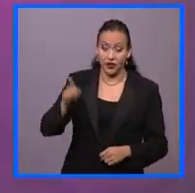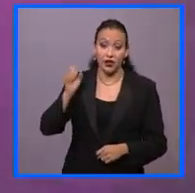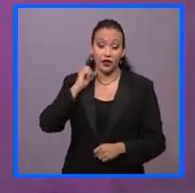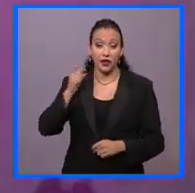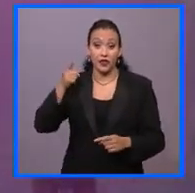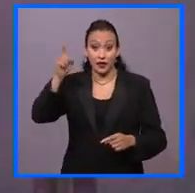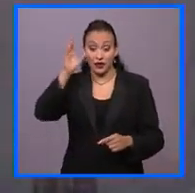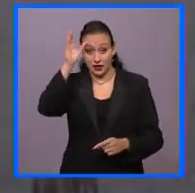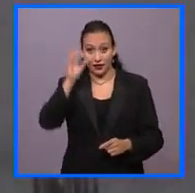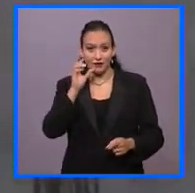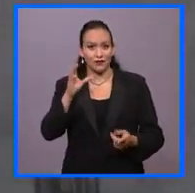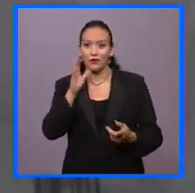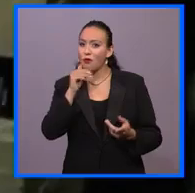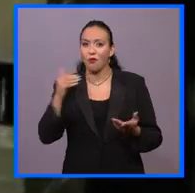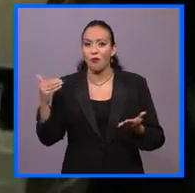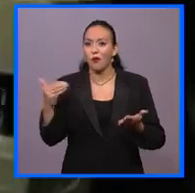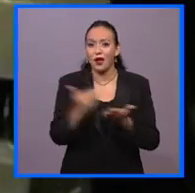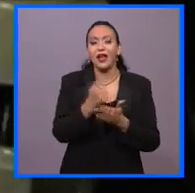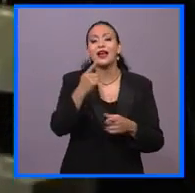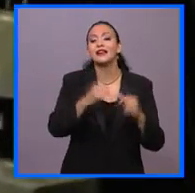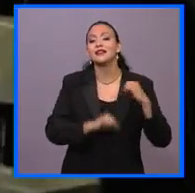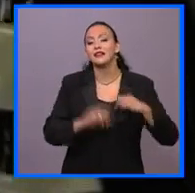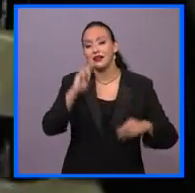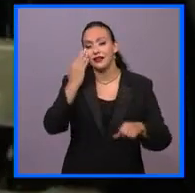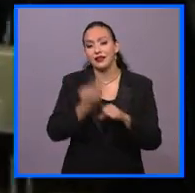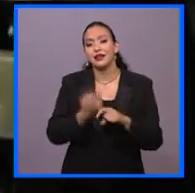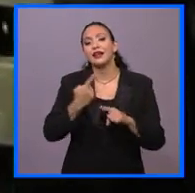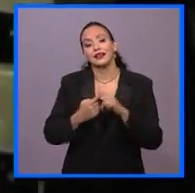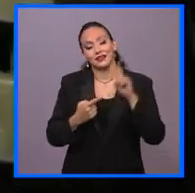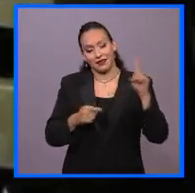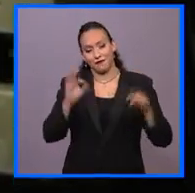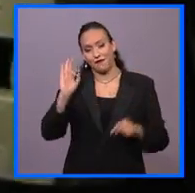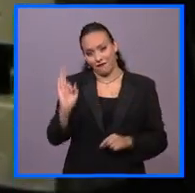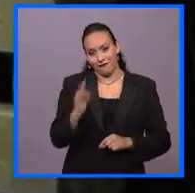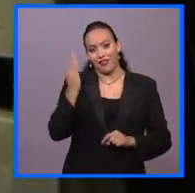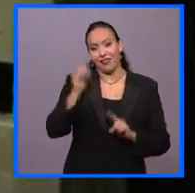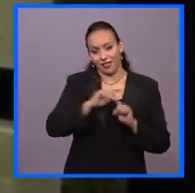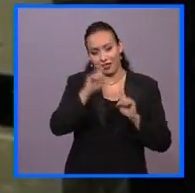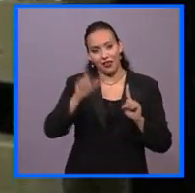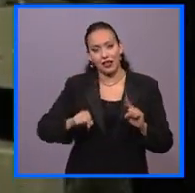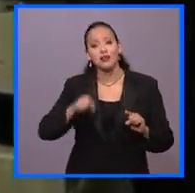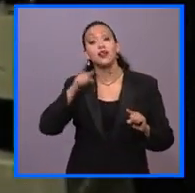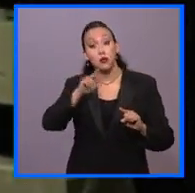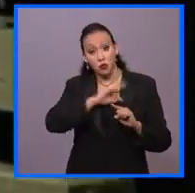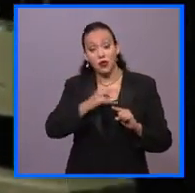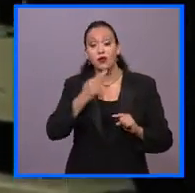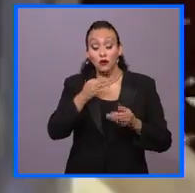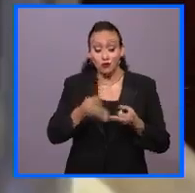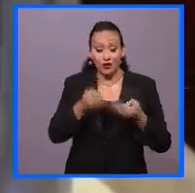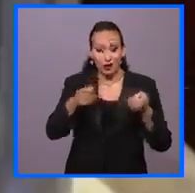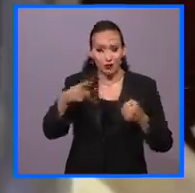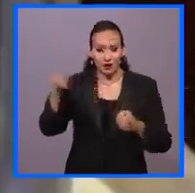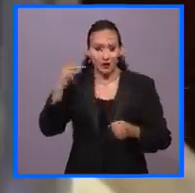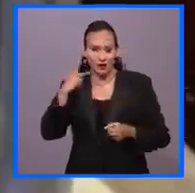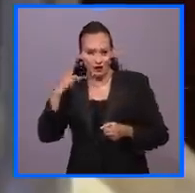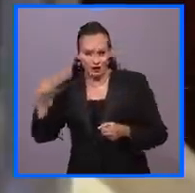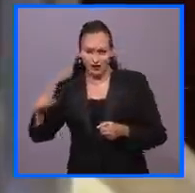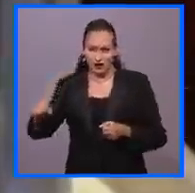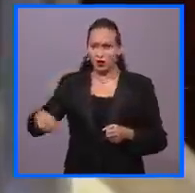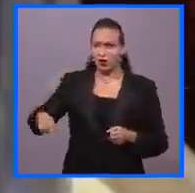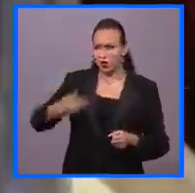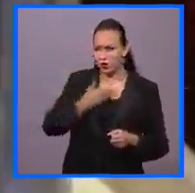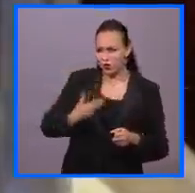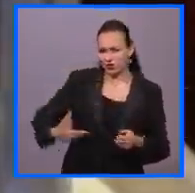invadieron la competencia exclusiva de la Federación para regular, aprovechar y explotar los bienes del dominio de la nación. Además, corresponde